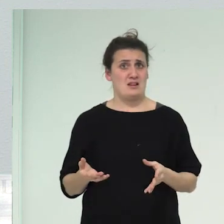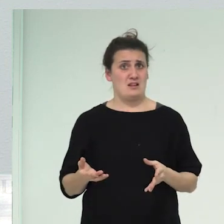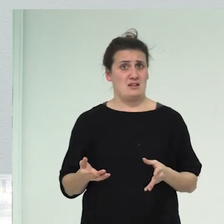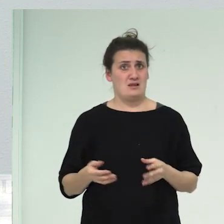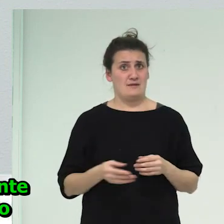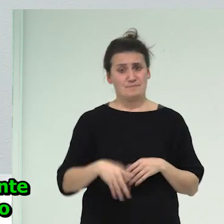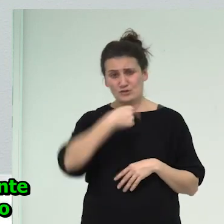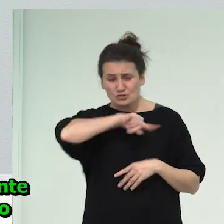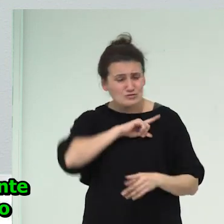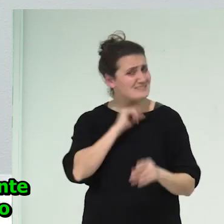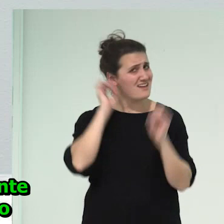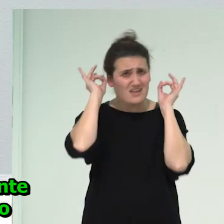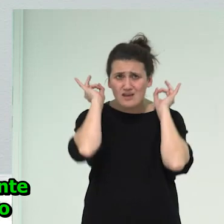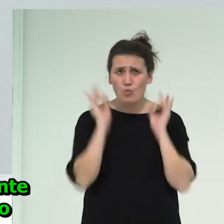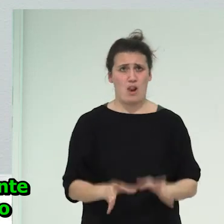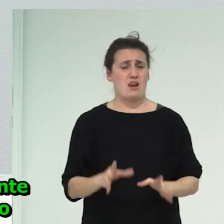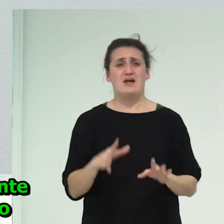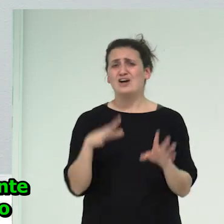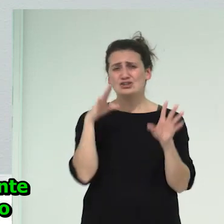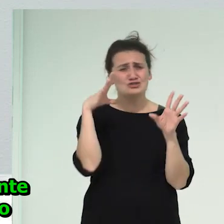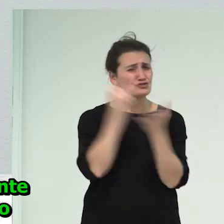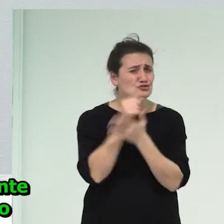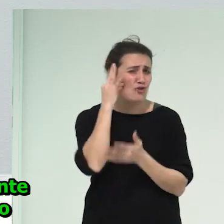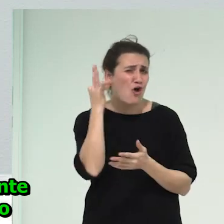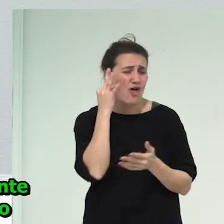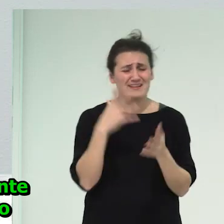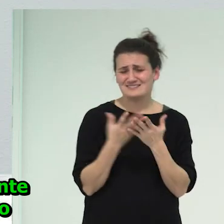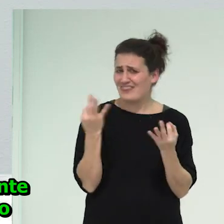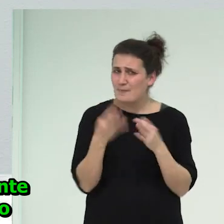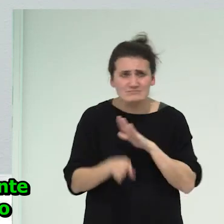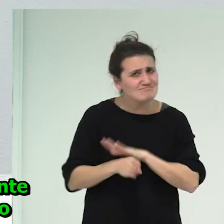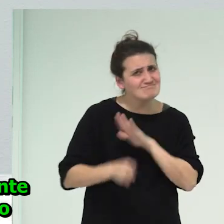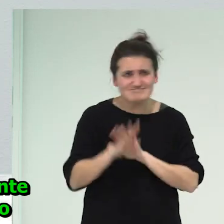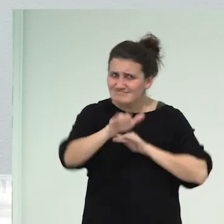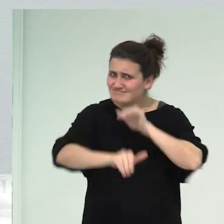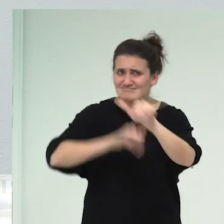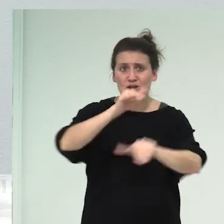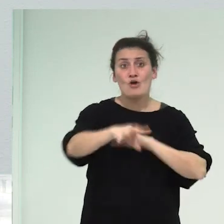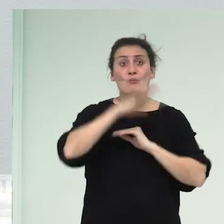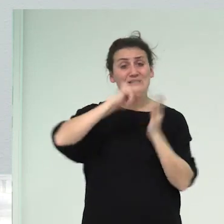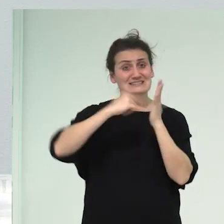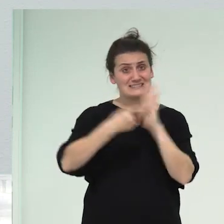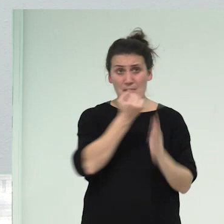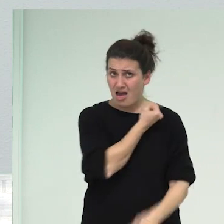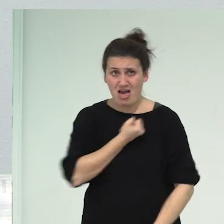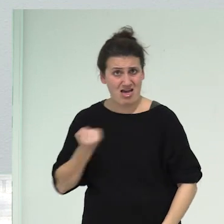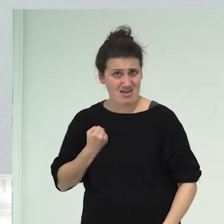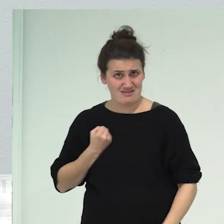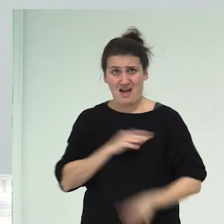estamos echando para todas, tenemos que echar para adelante porque es el sistema nos está matando y nos va a matar a todas,